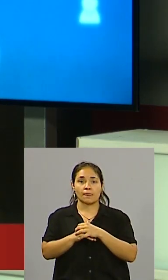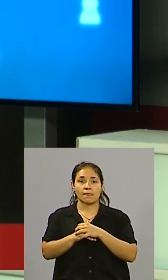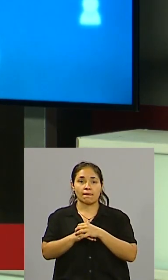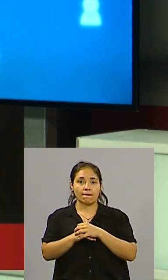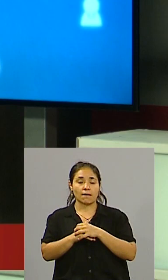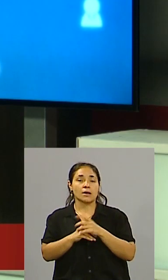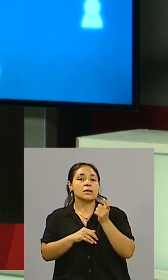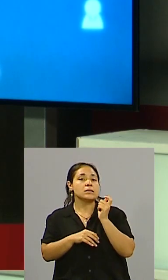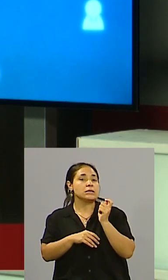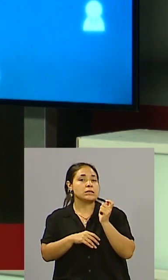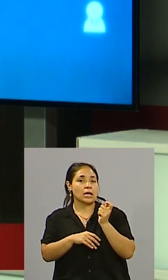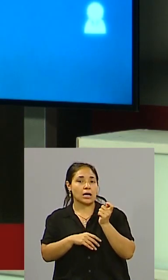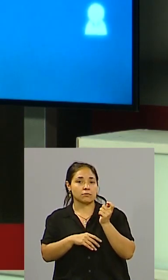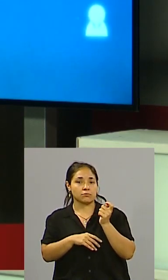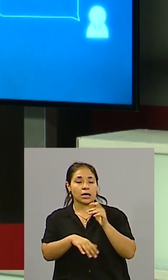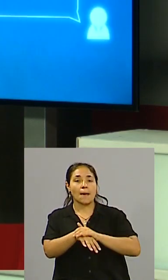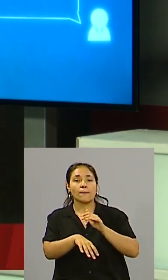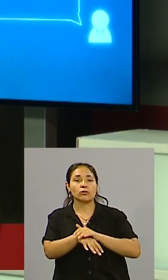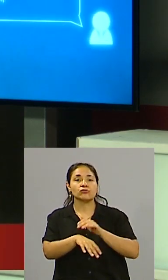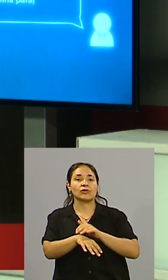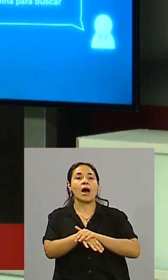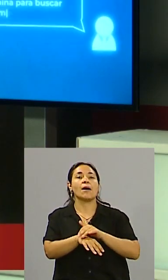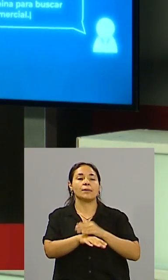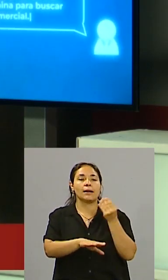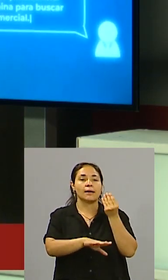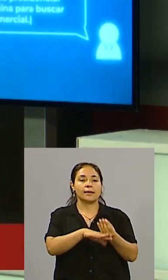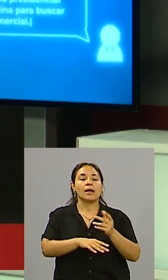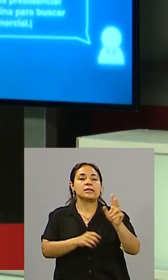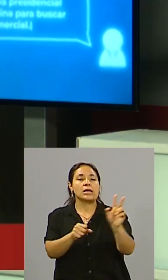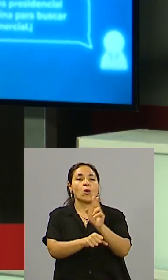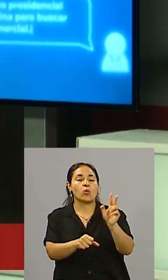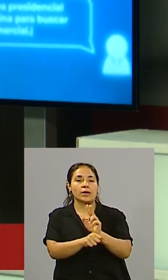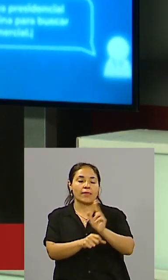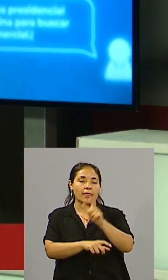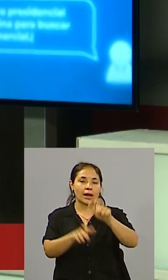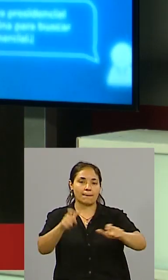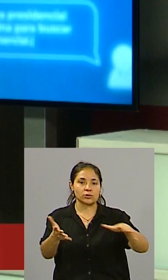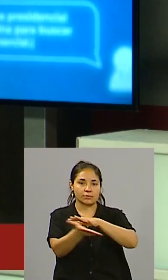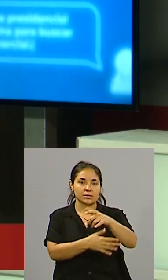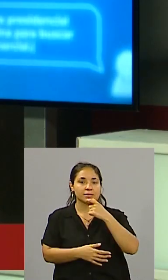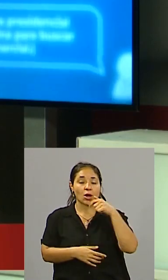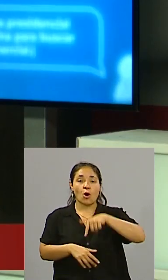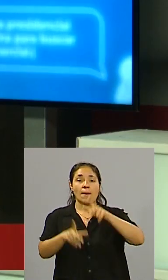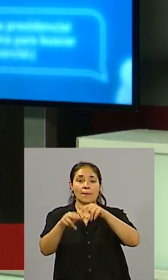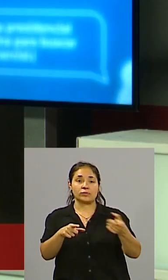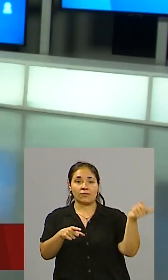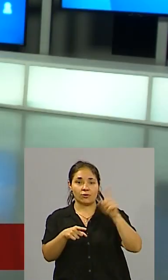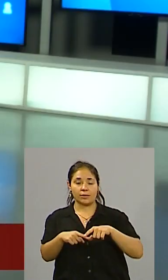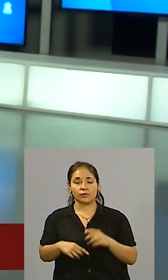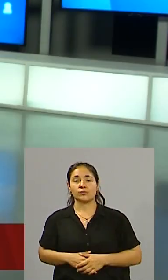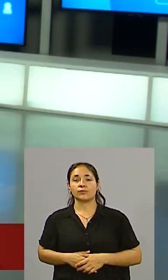en definitiva va a resguardar la seguridad de los mendocinos. Vamos a la pausa, enseguida regresamos, estamos en Chat Político, no se mueva.